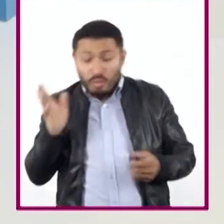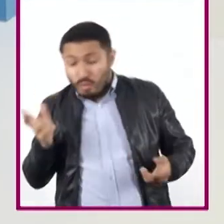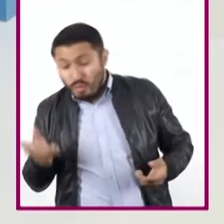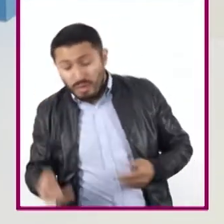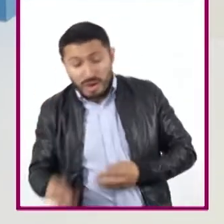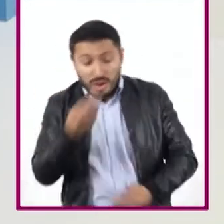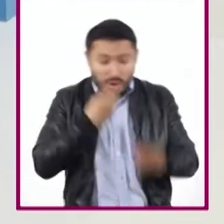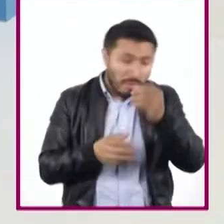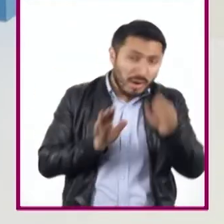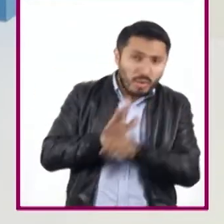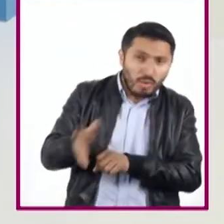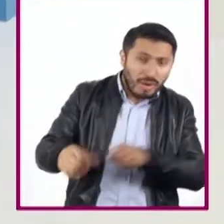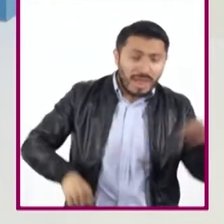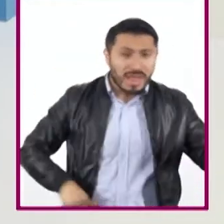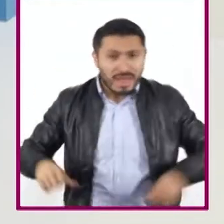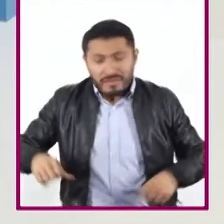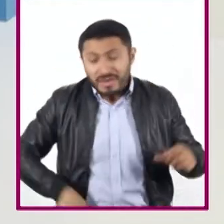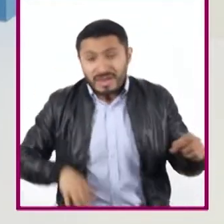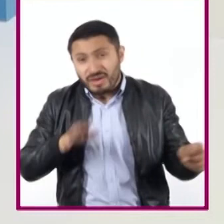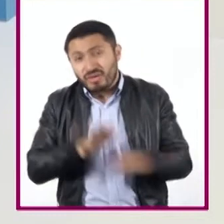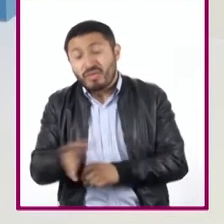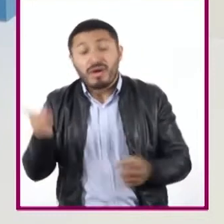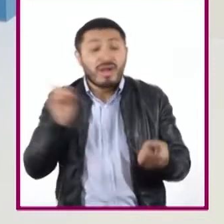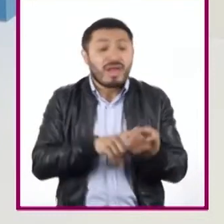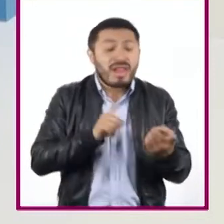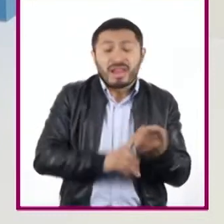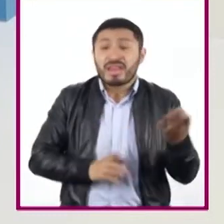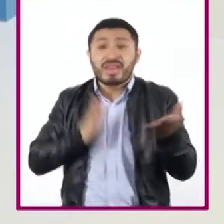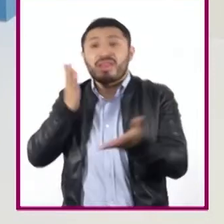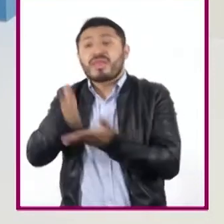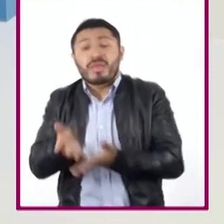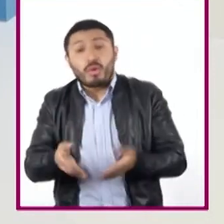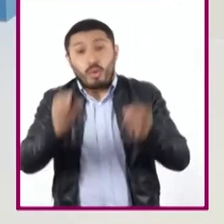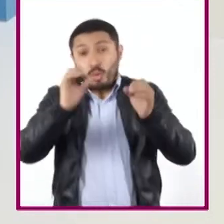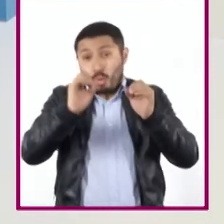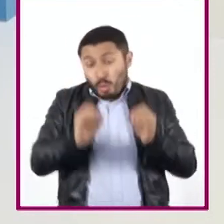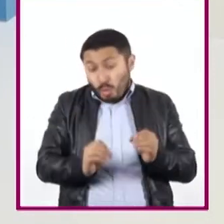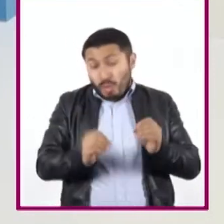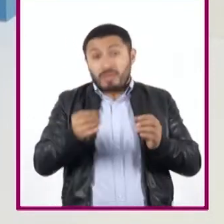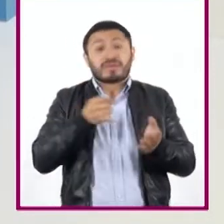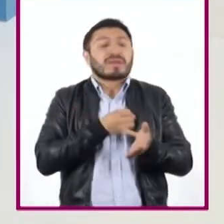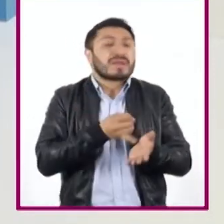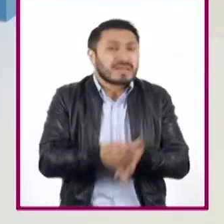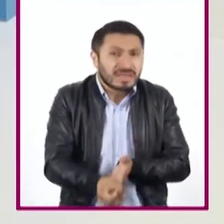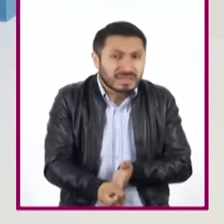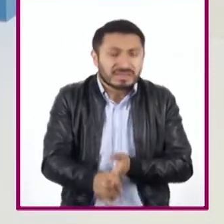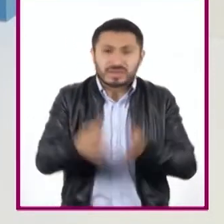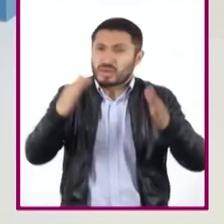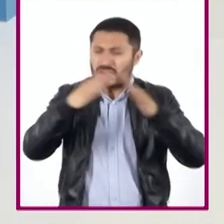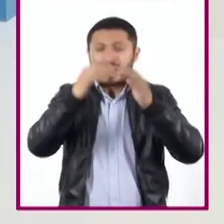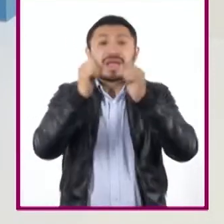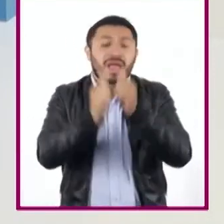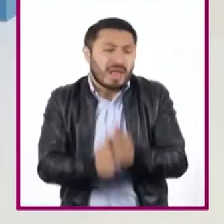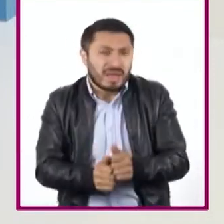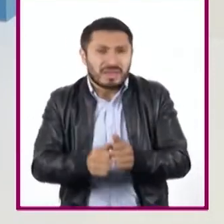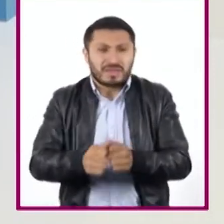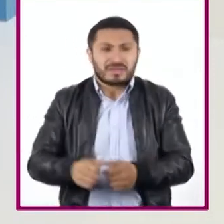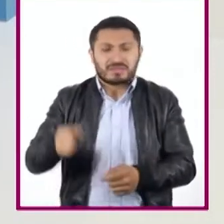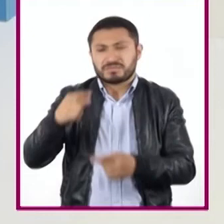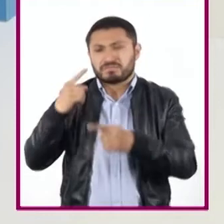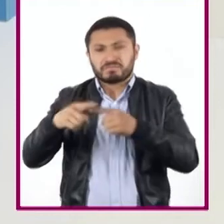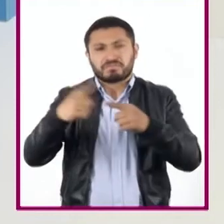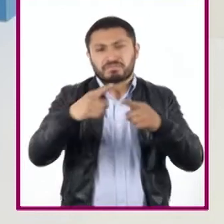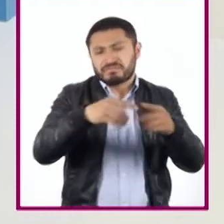actividades realizar durante el día, a dónde ir o, por el contrario, decidir no salir, entre otras